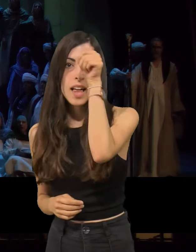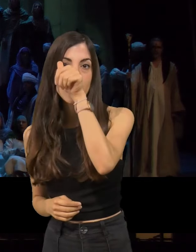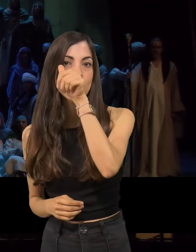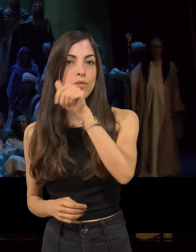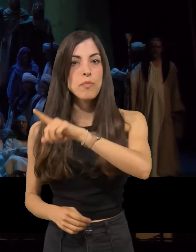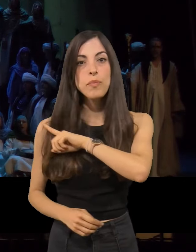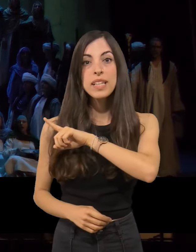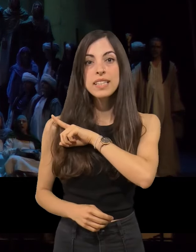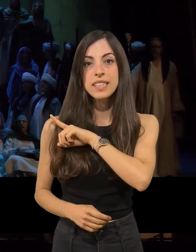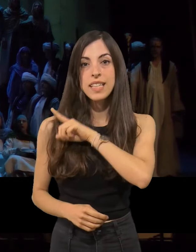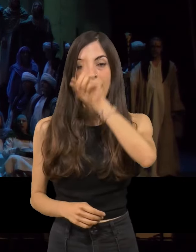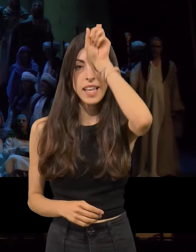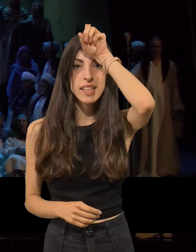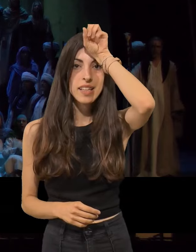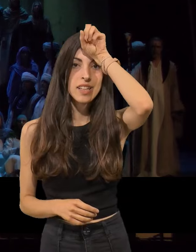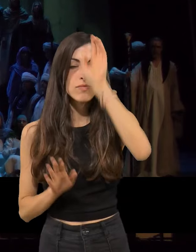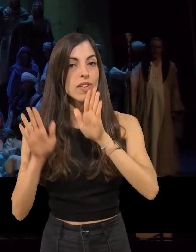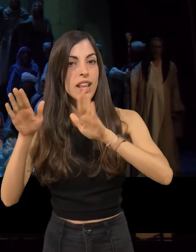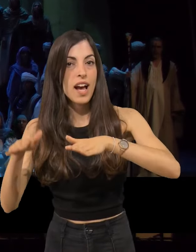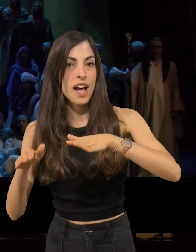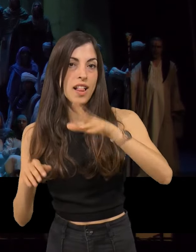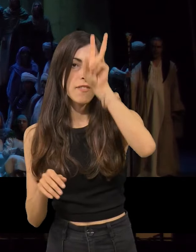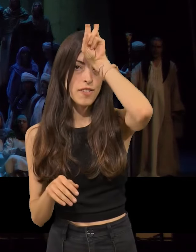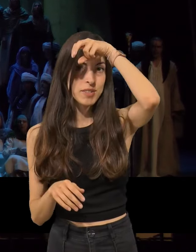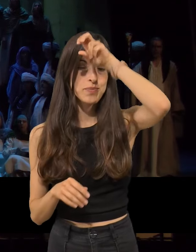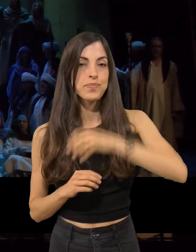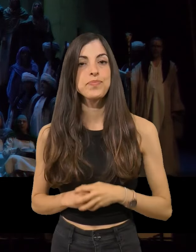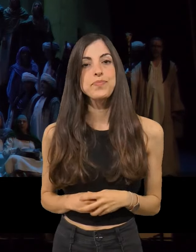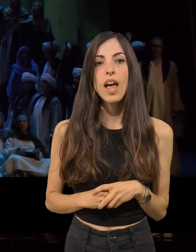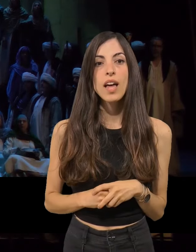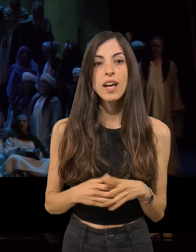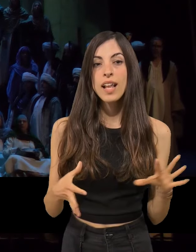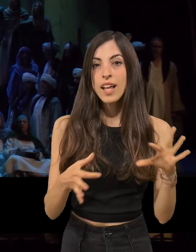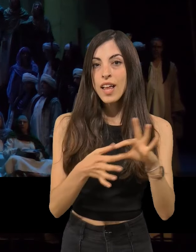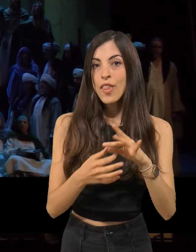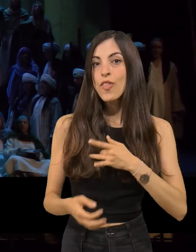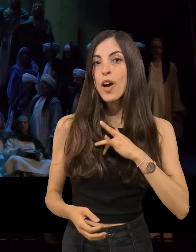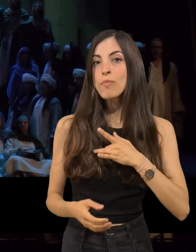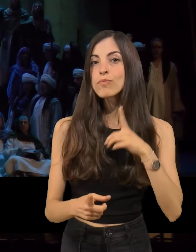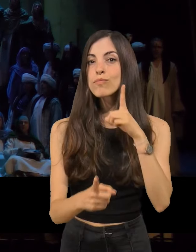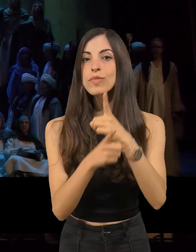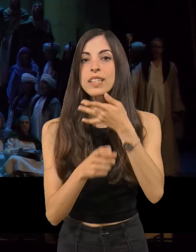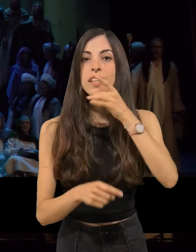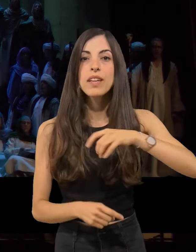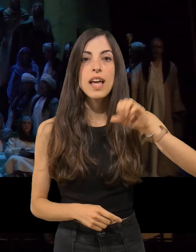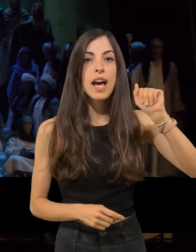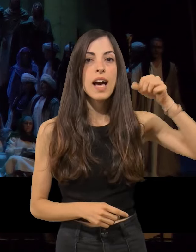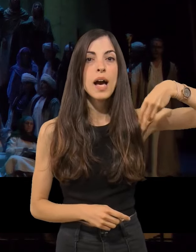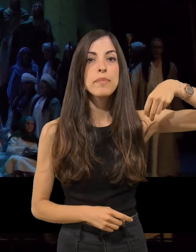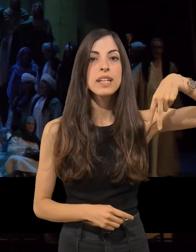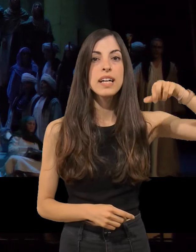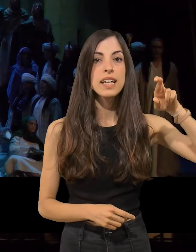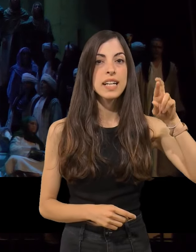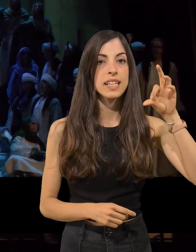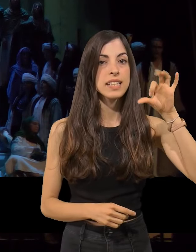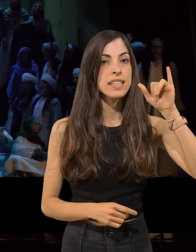Radamés es un comandante militar egipcio leal al faraón. A este amor se oponen Amneris, la hija